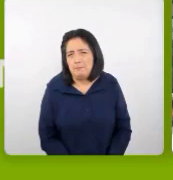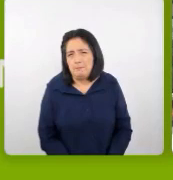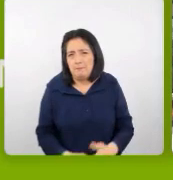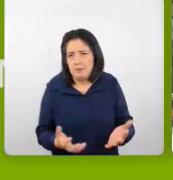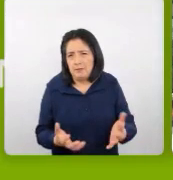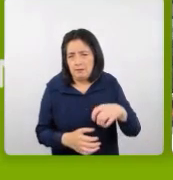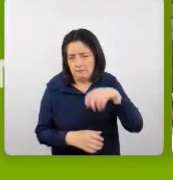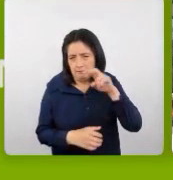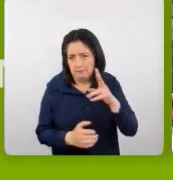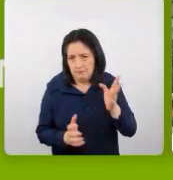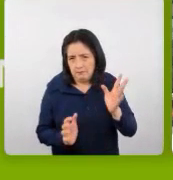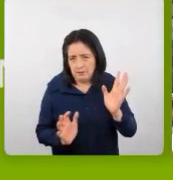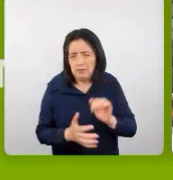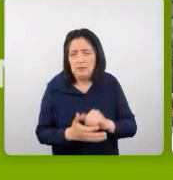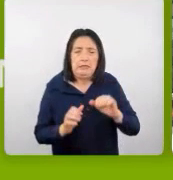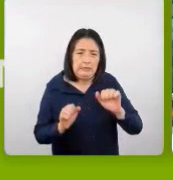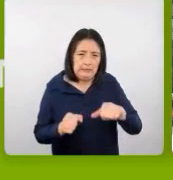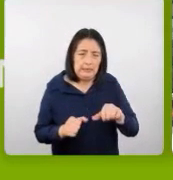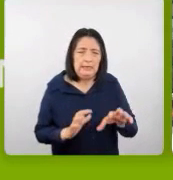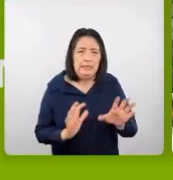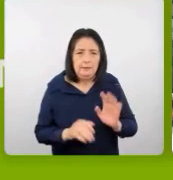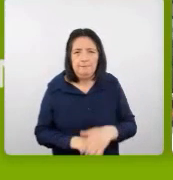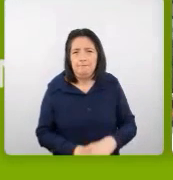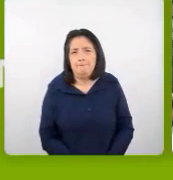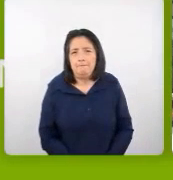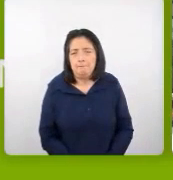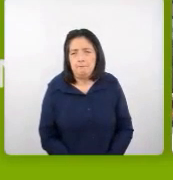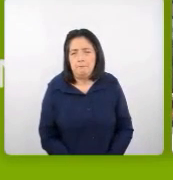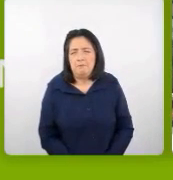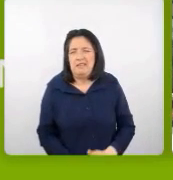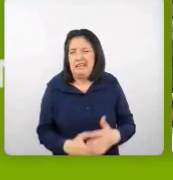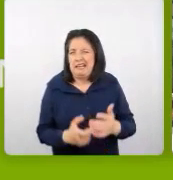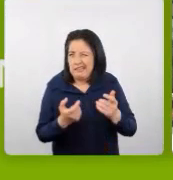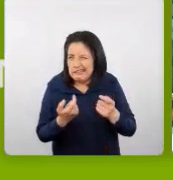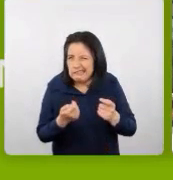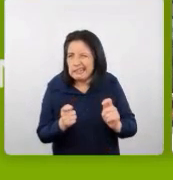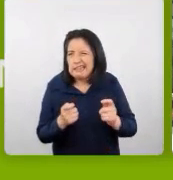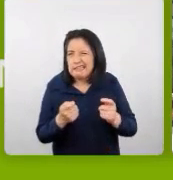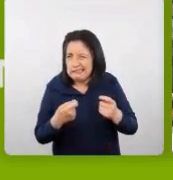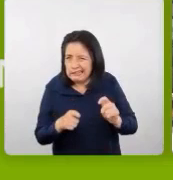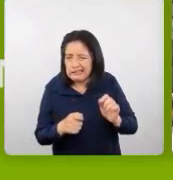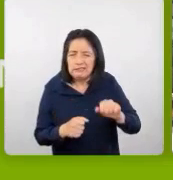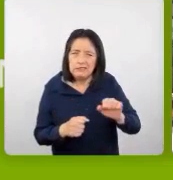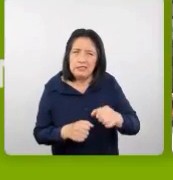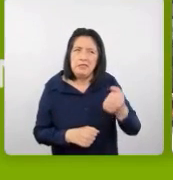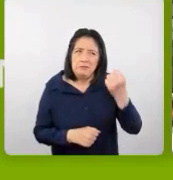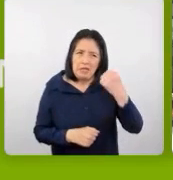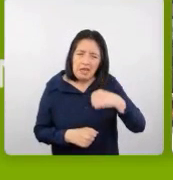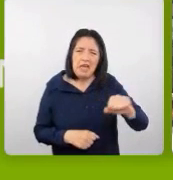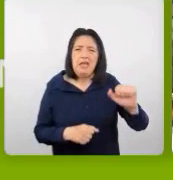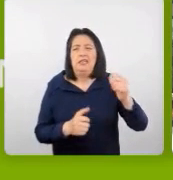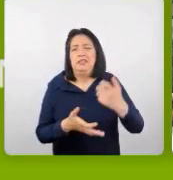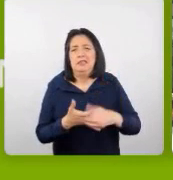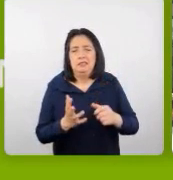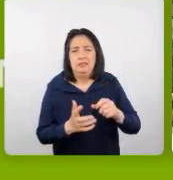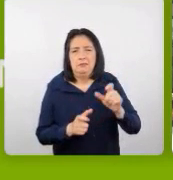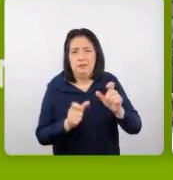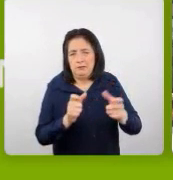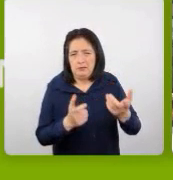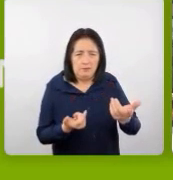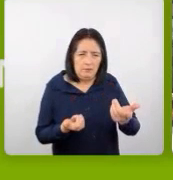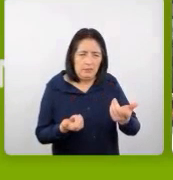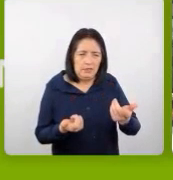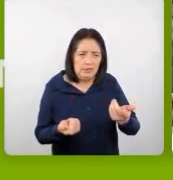país. Se han dado intentos o se han dado viajes corporativos, sí, pero